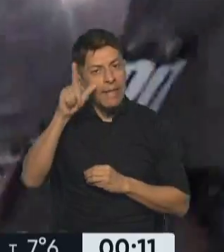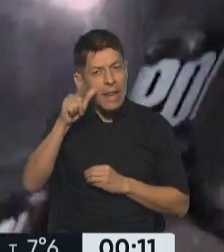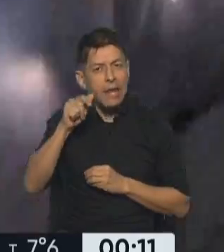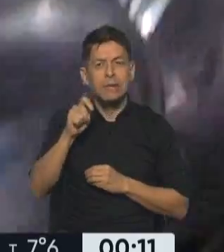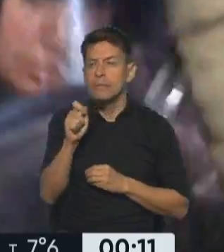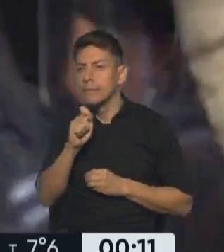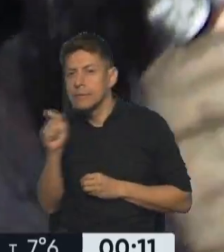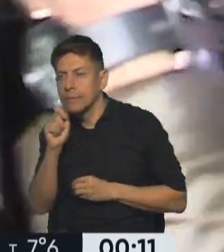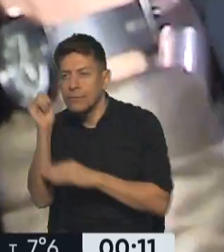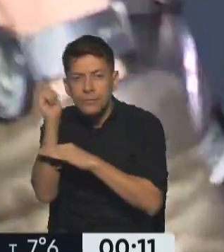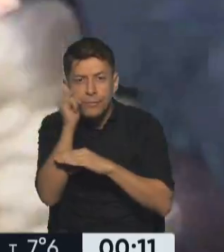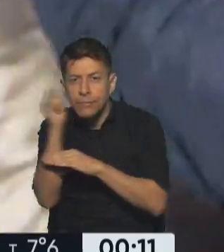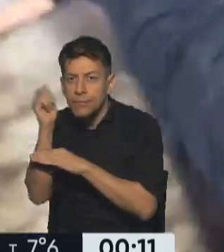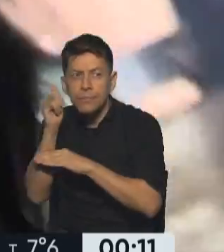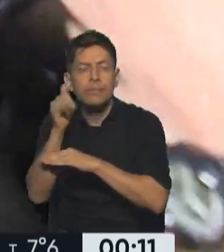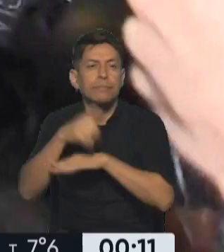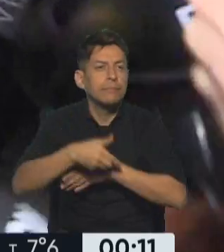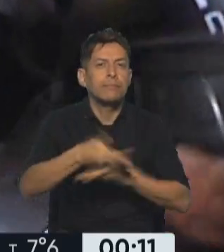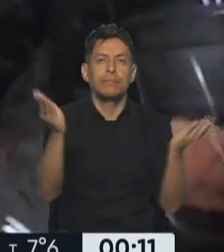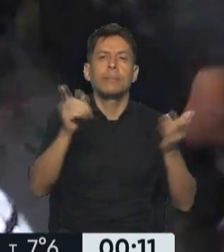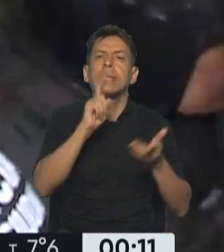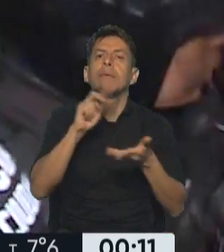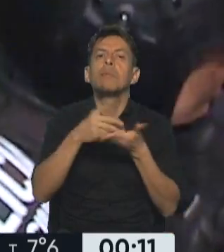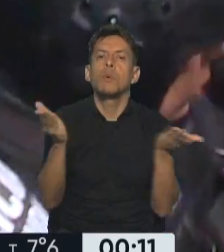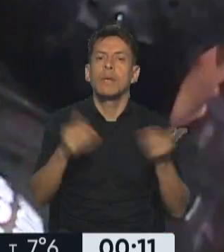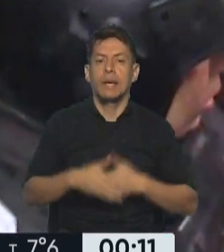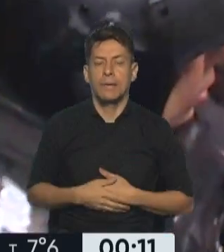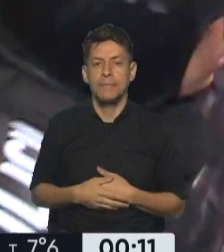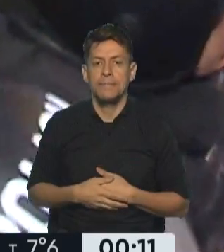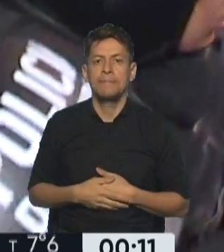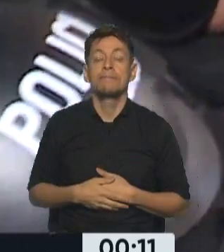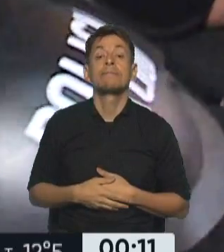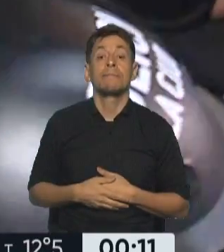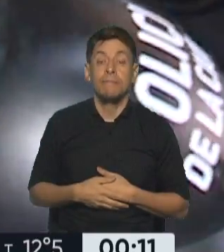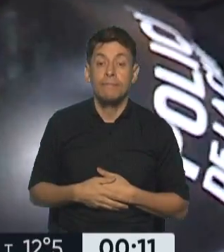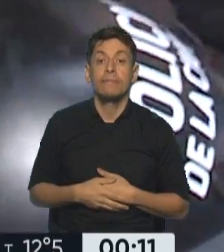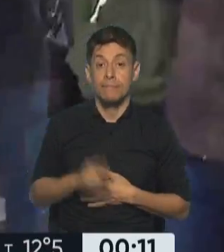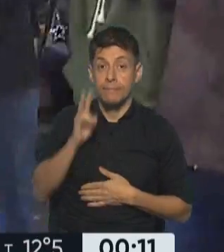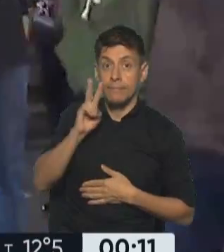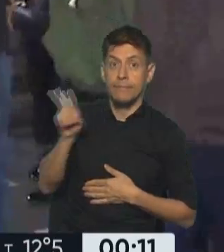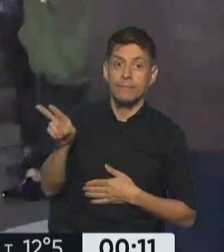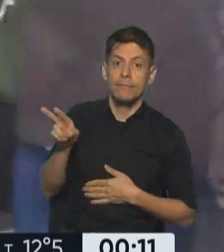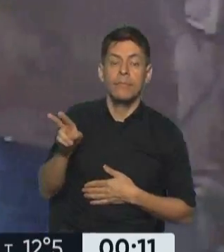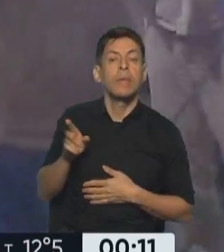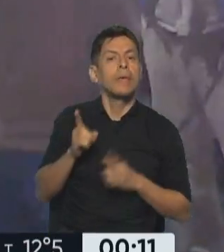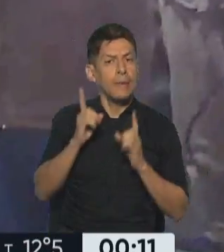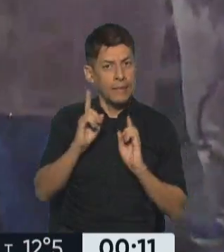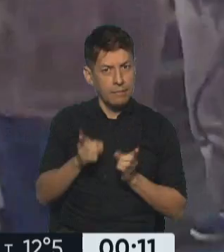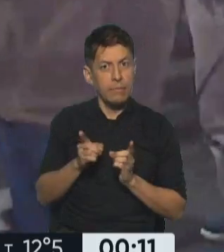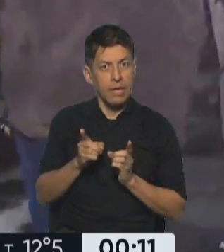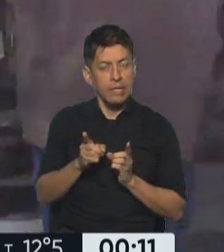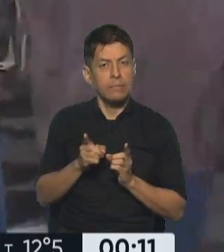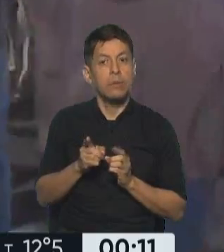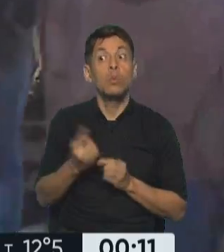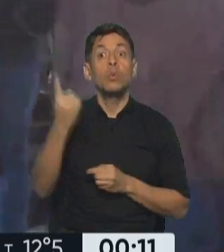el informe y haciendo la cobertura para la televisión pública. Esto es lo que vemos. Y también en un momento se llevaron de